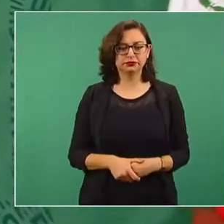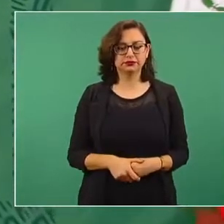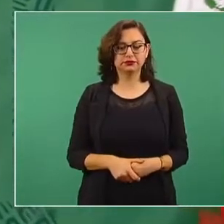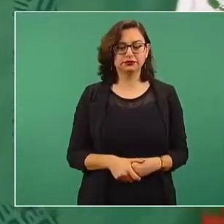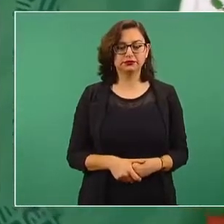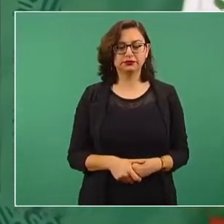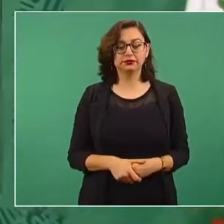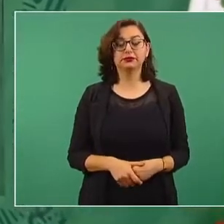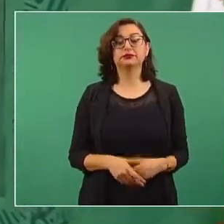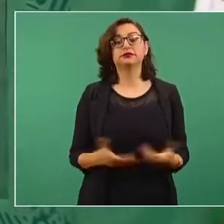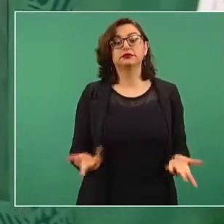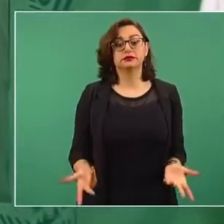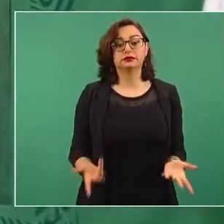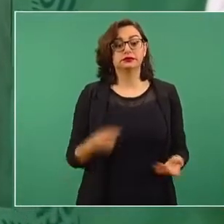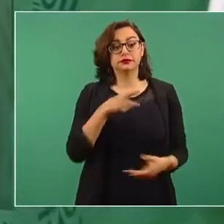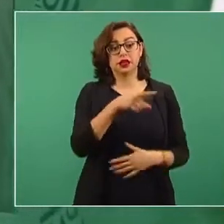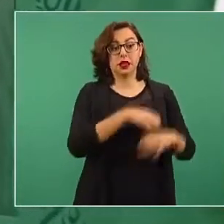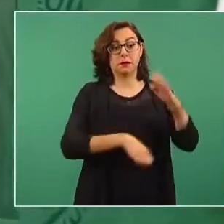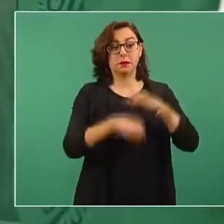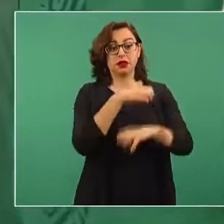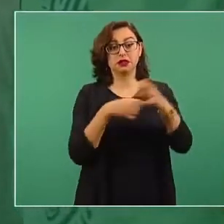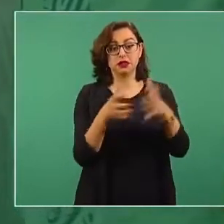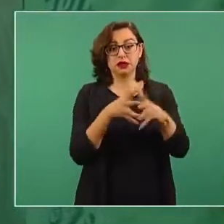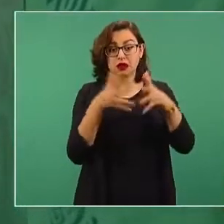Entonces habían las grandes factureras.